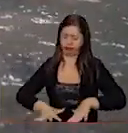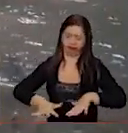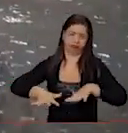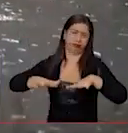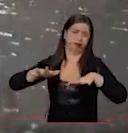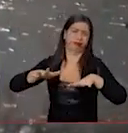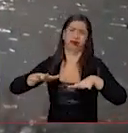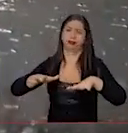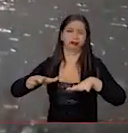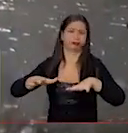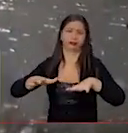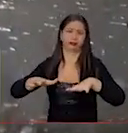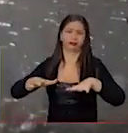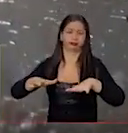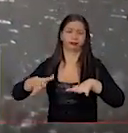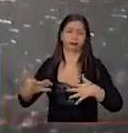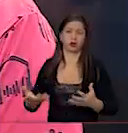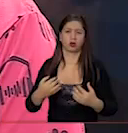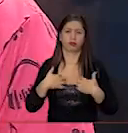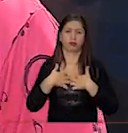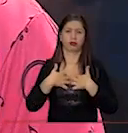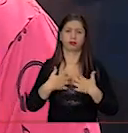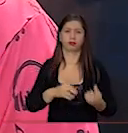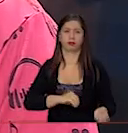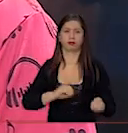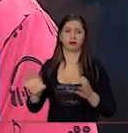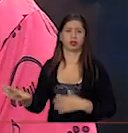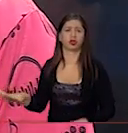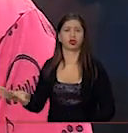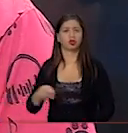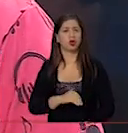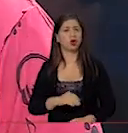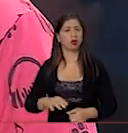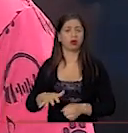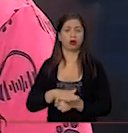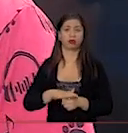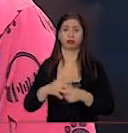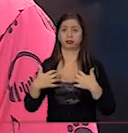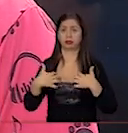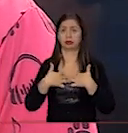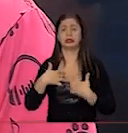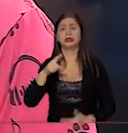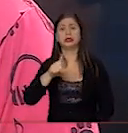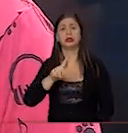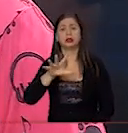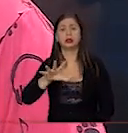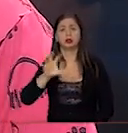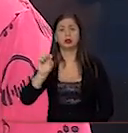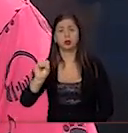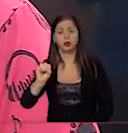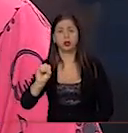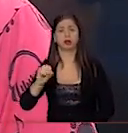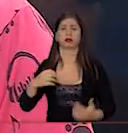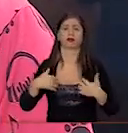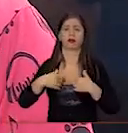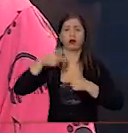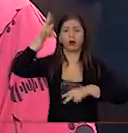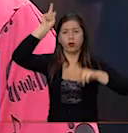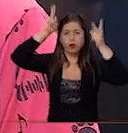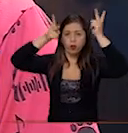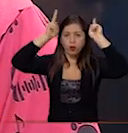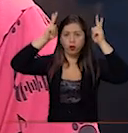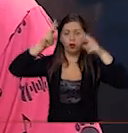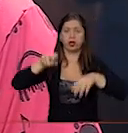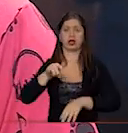trasladar a varias de sus especies. La situación es todos los animalitos que teníamos, más de 150 animalitos en granja, como conejos, como